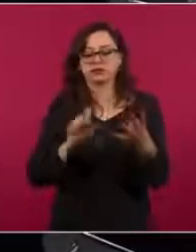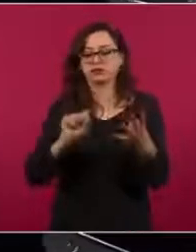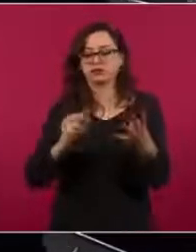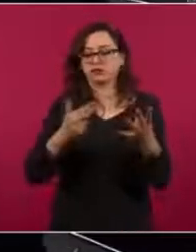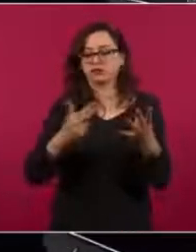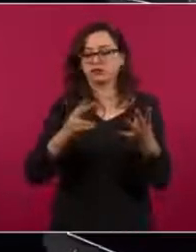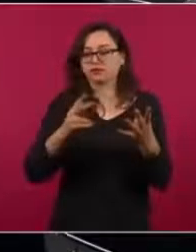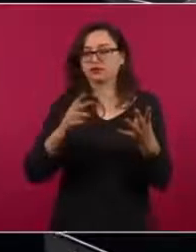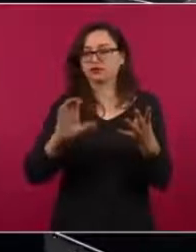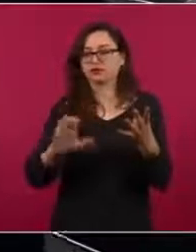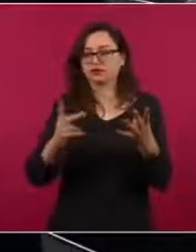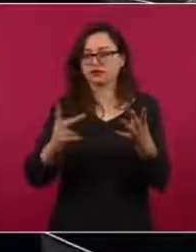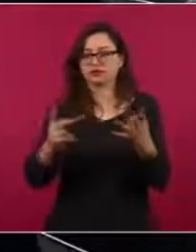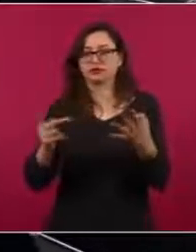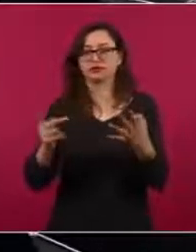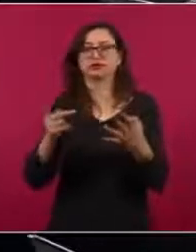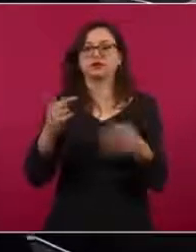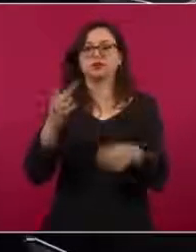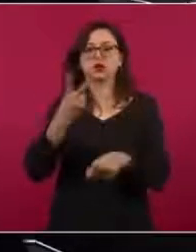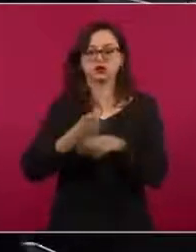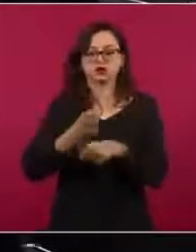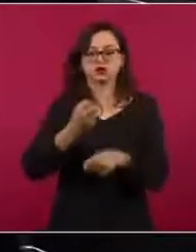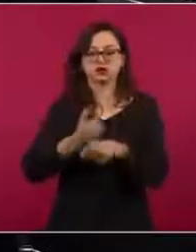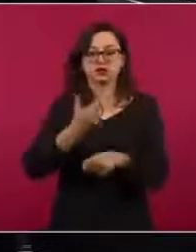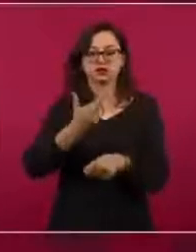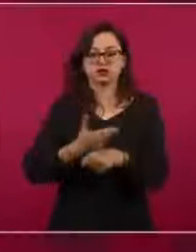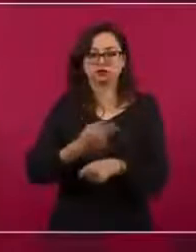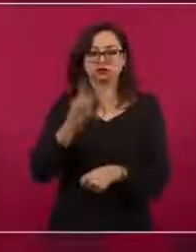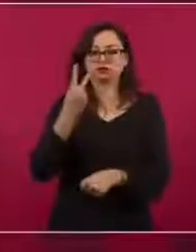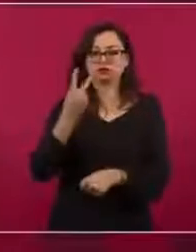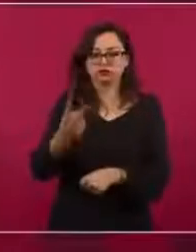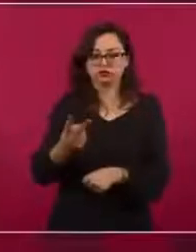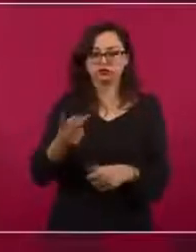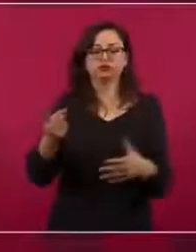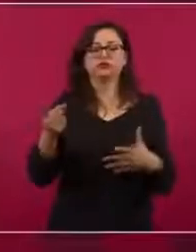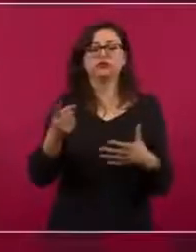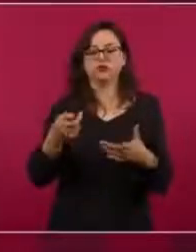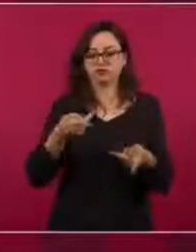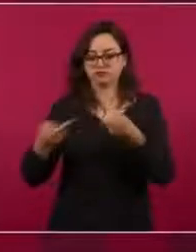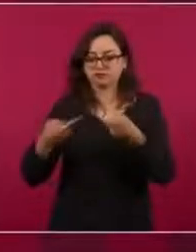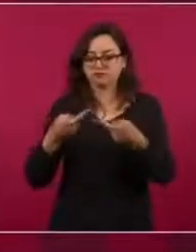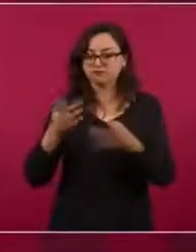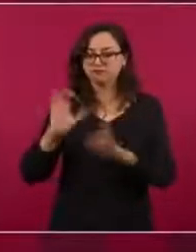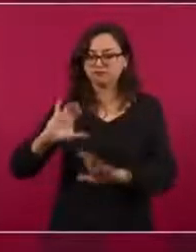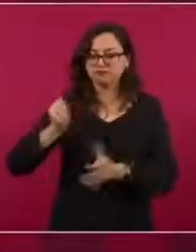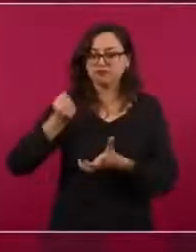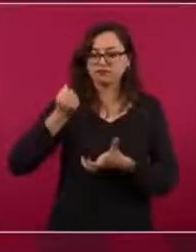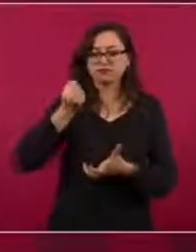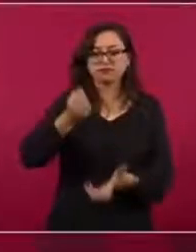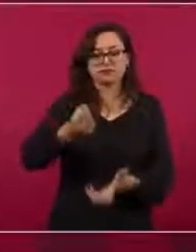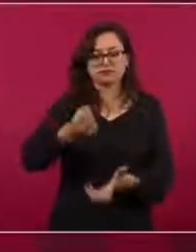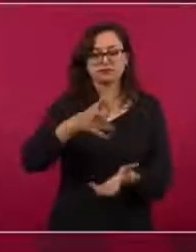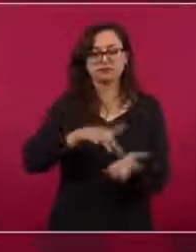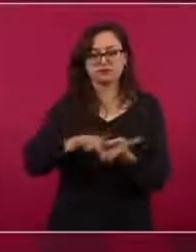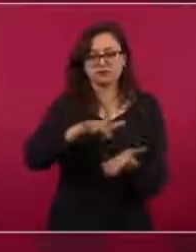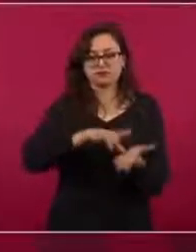dos subsecretarios, por el plan de financiamiento que se va a